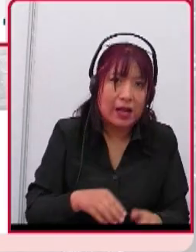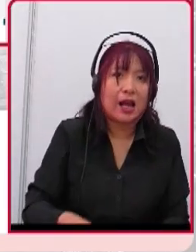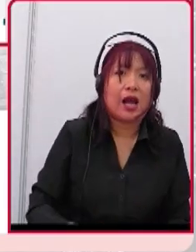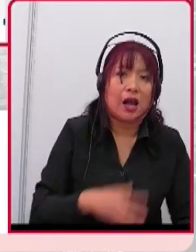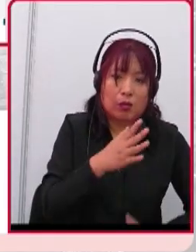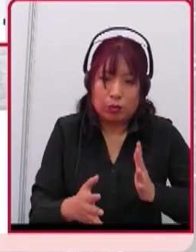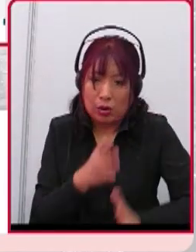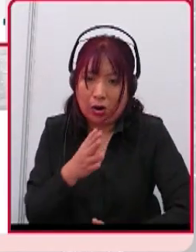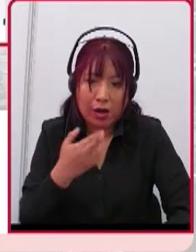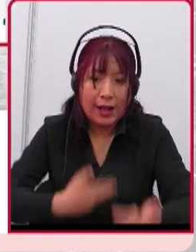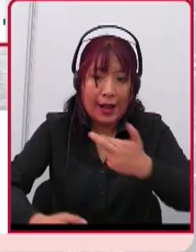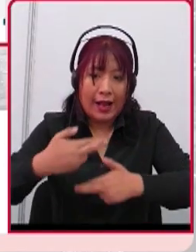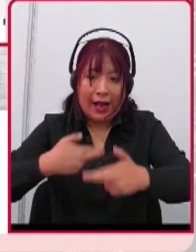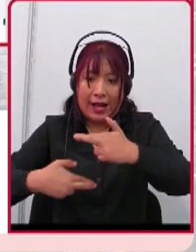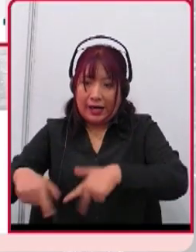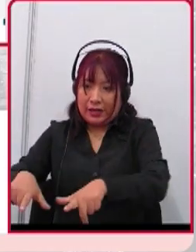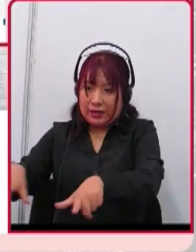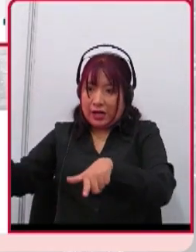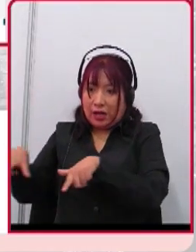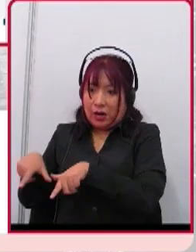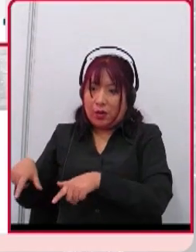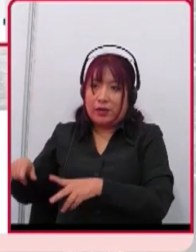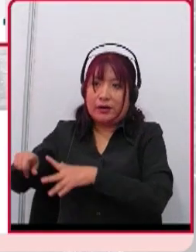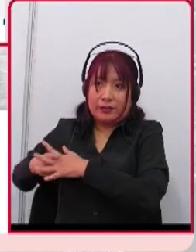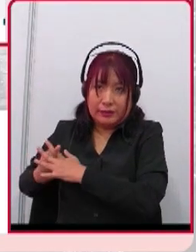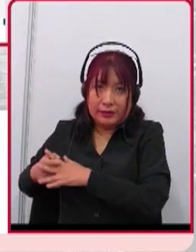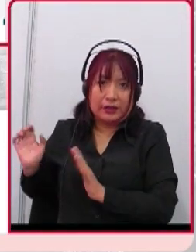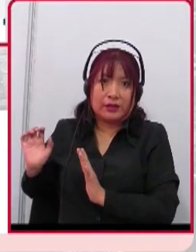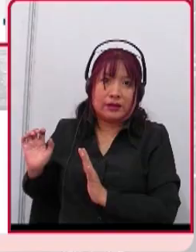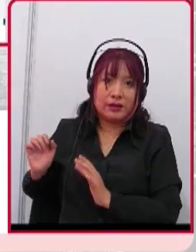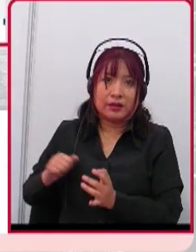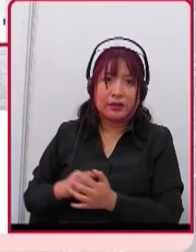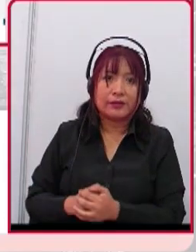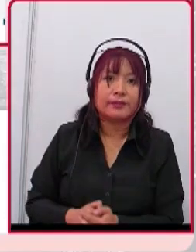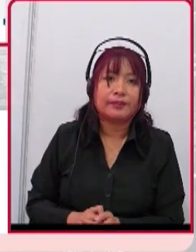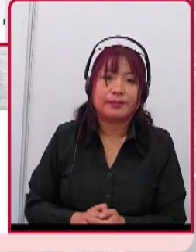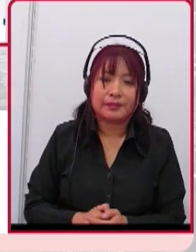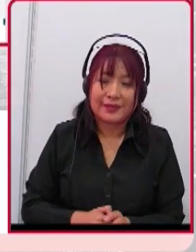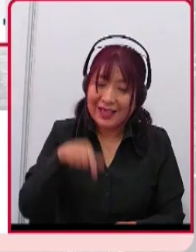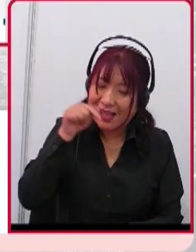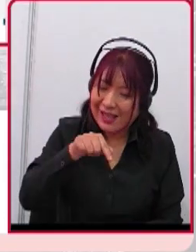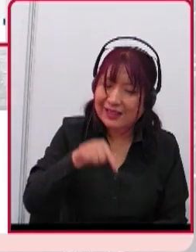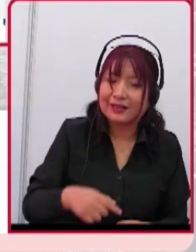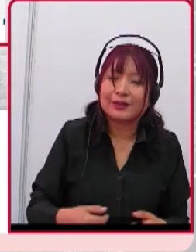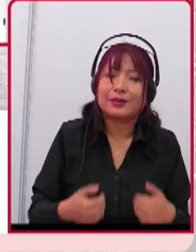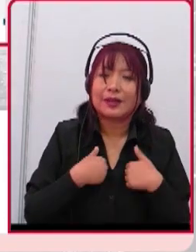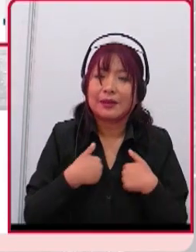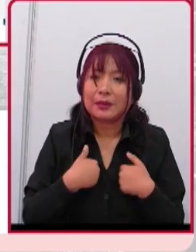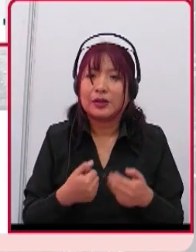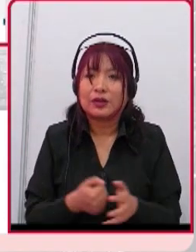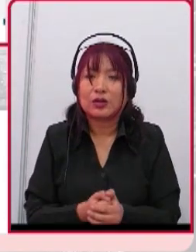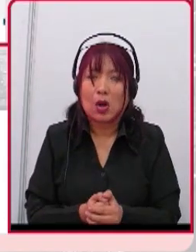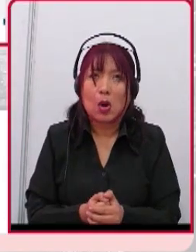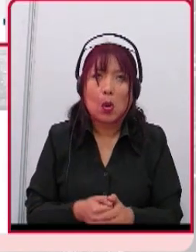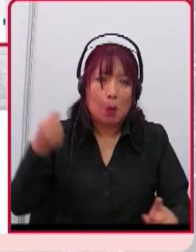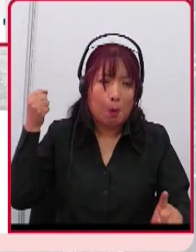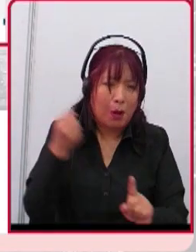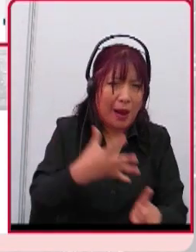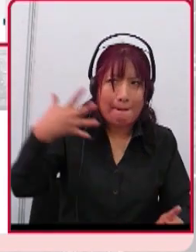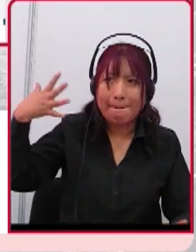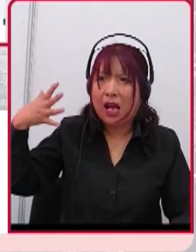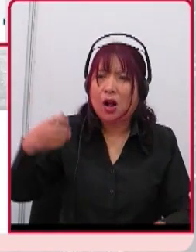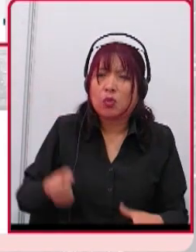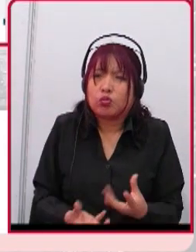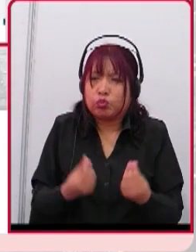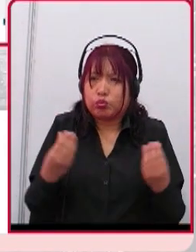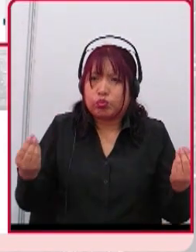retornar de manera autónoma a su punto de control. Esto nos genera entonces un impacto ya sea en la